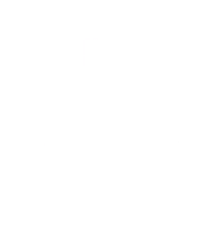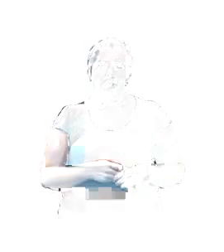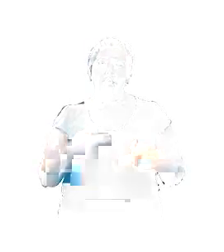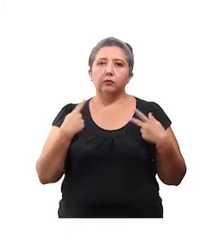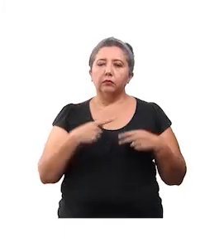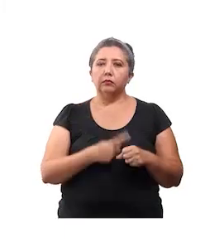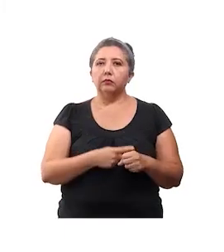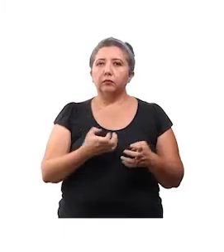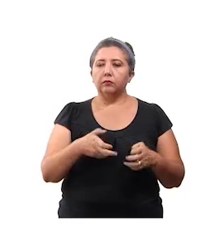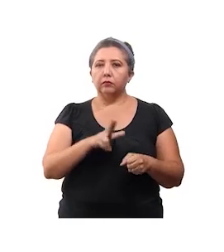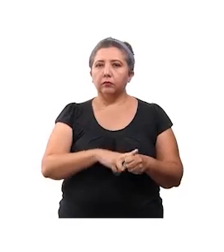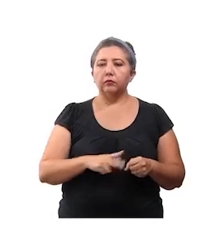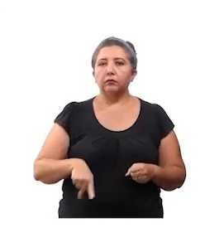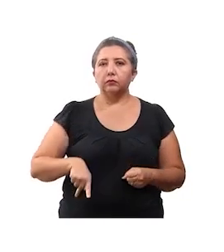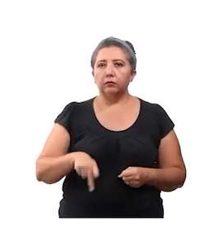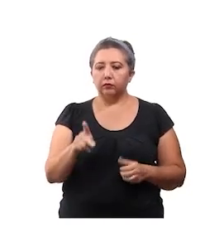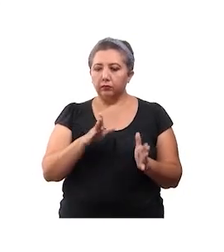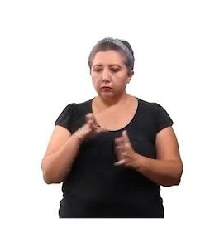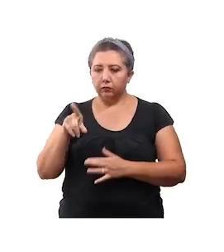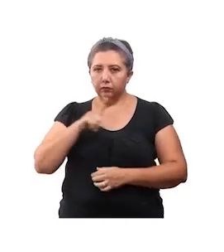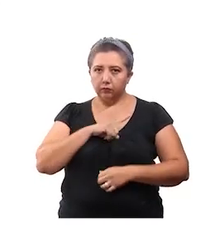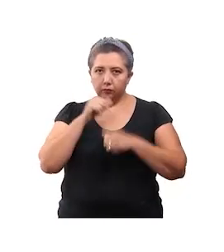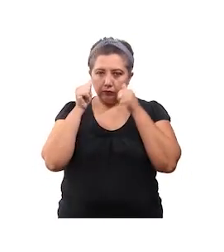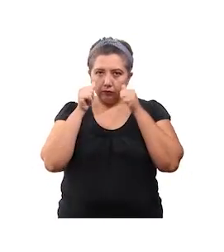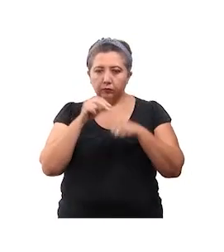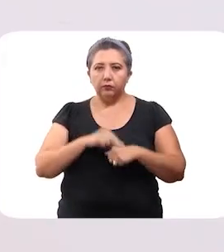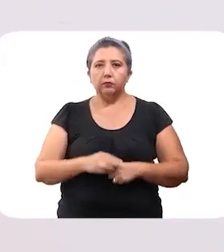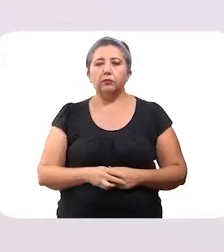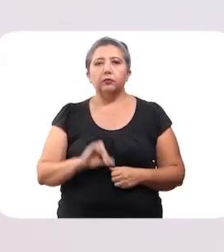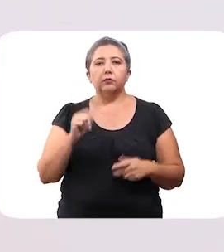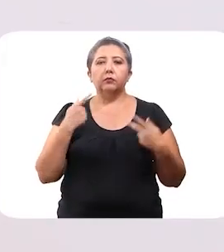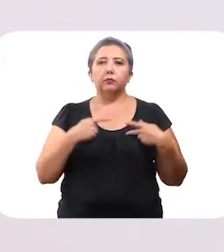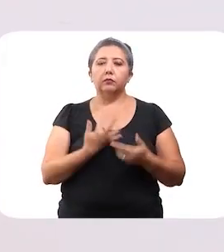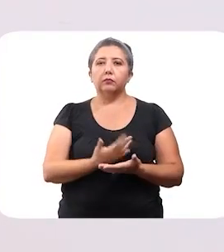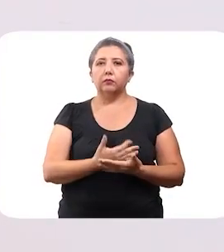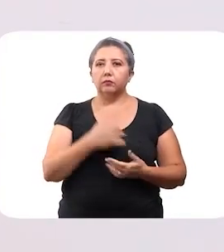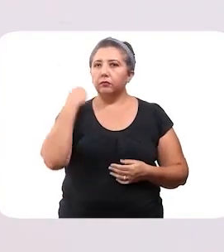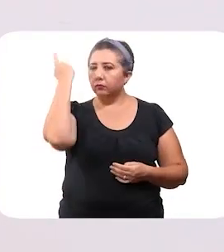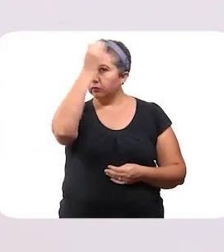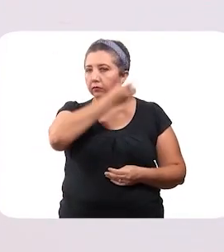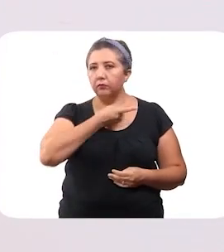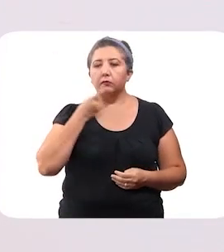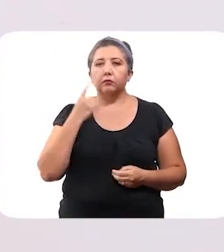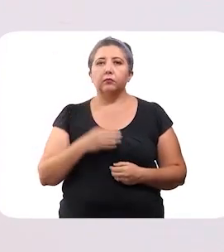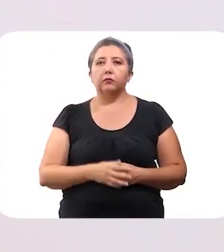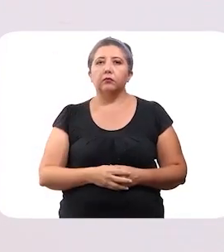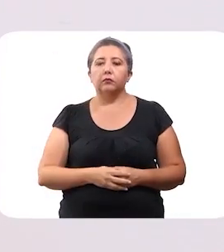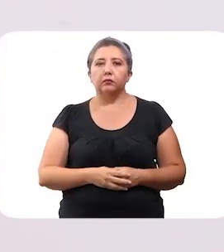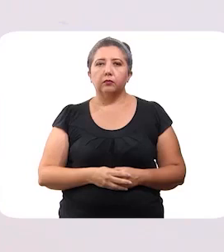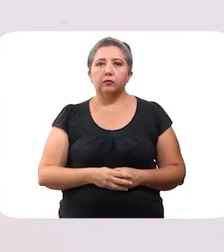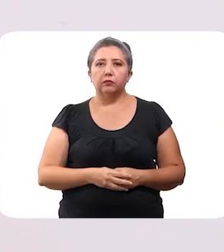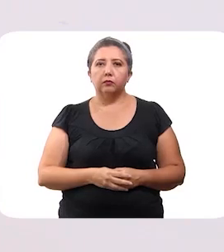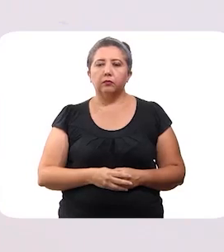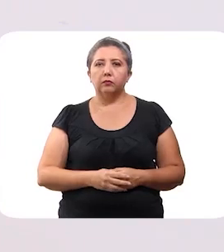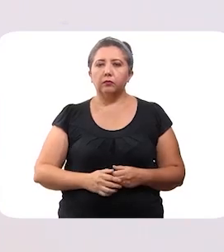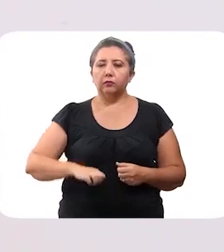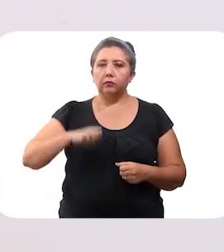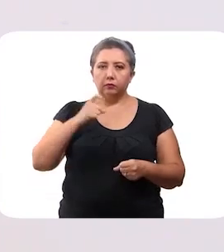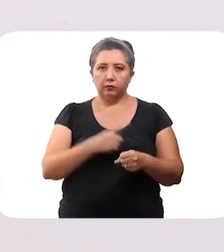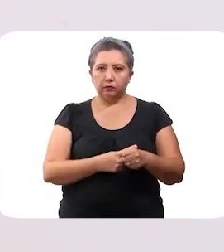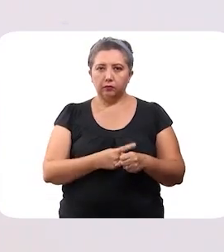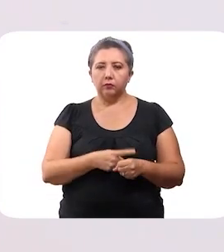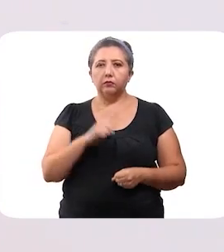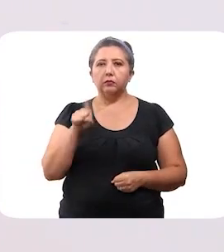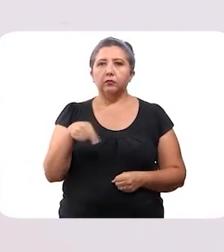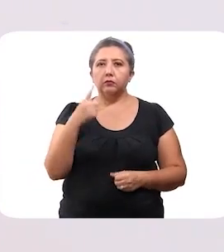casos positivos están en hospitales públicos y en aislamiento total. Hay otros pacientes a la espera de diagnóstico. El rango de